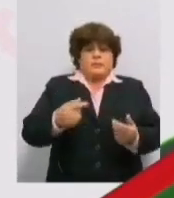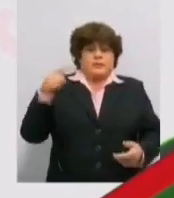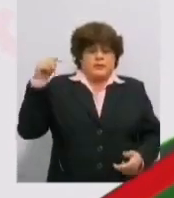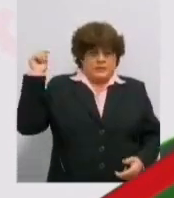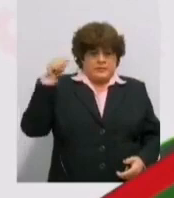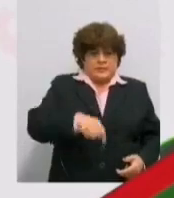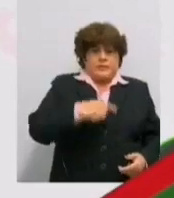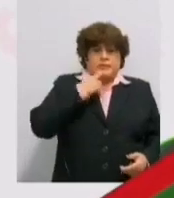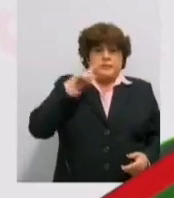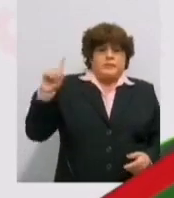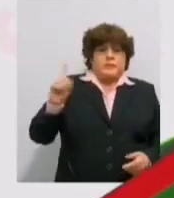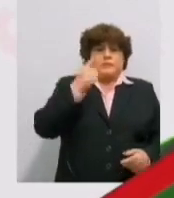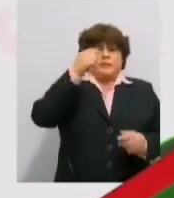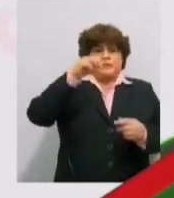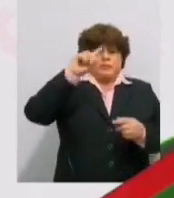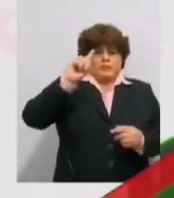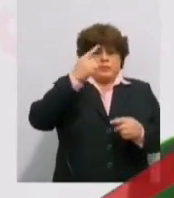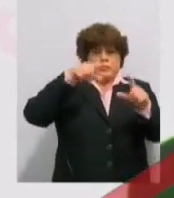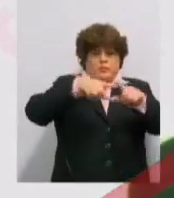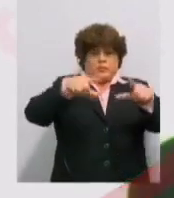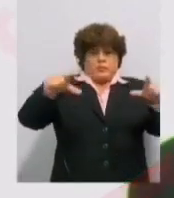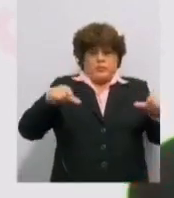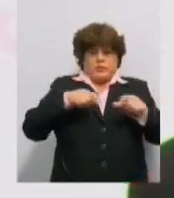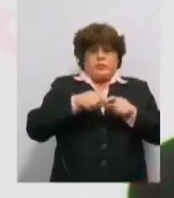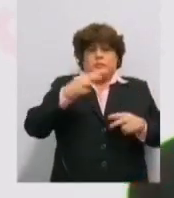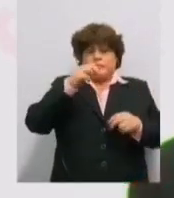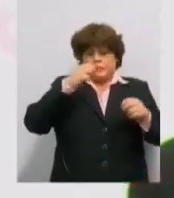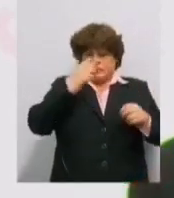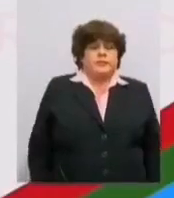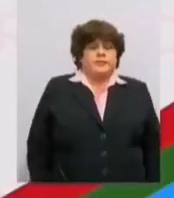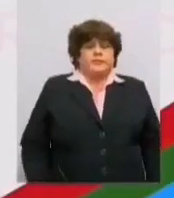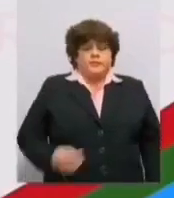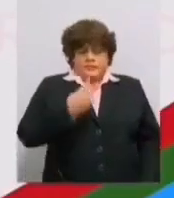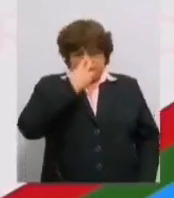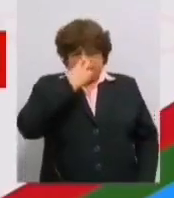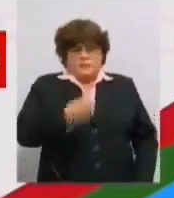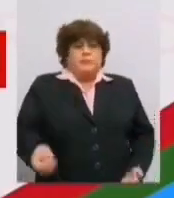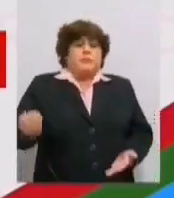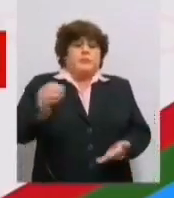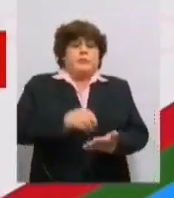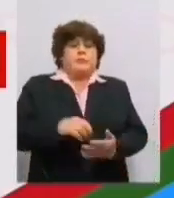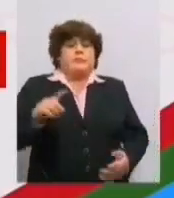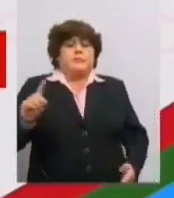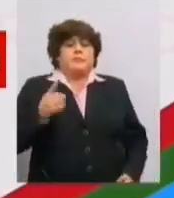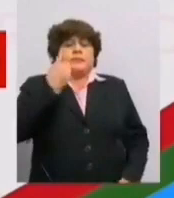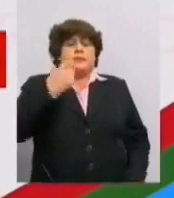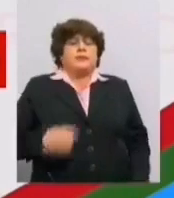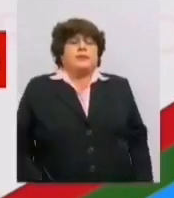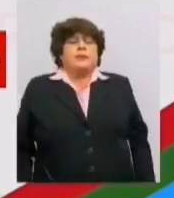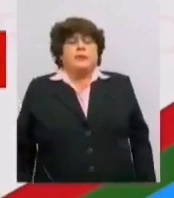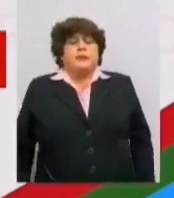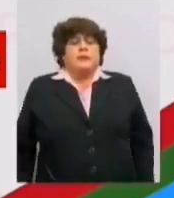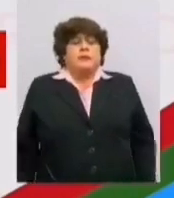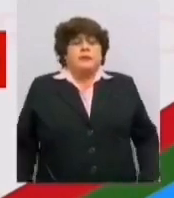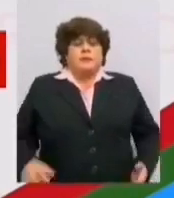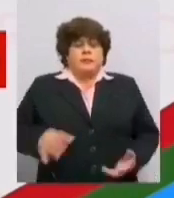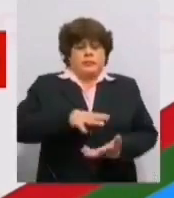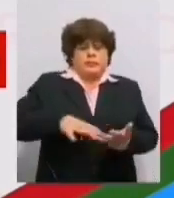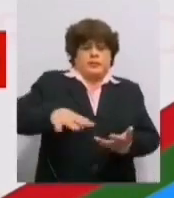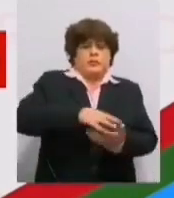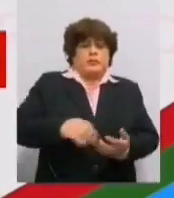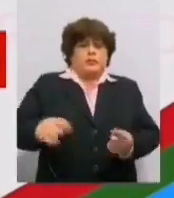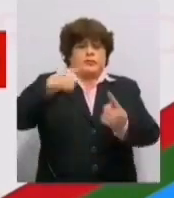pase al primer bloque la visión de la región vamos a empezar con el movimiento